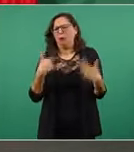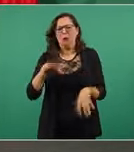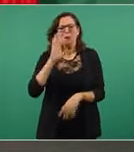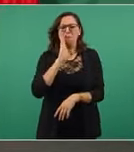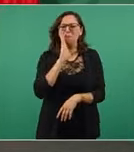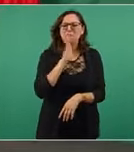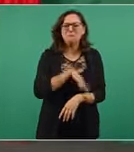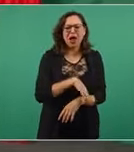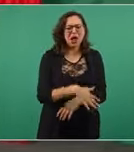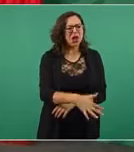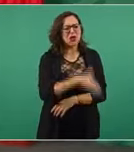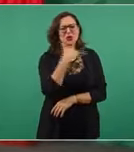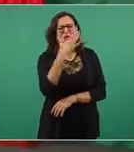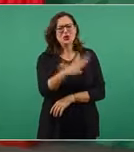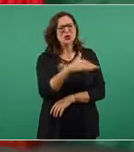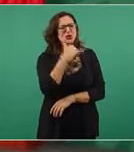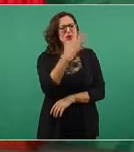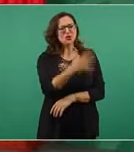Les cuento